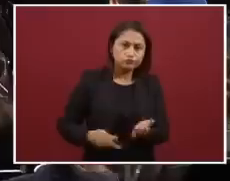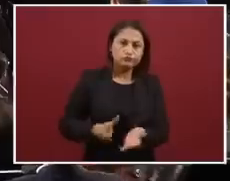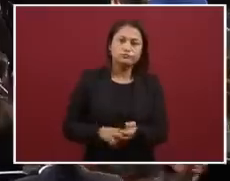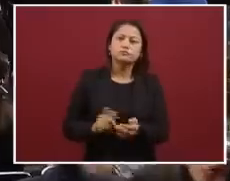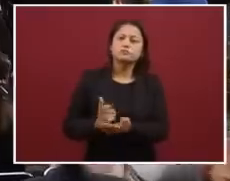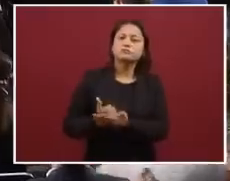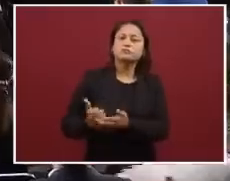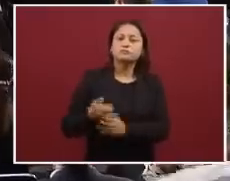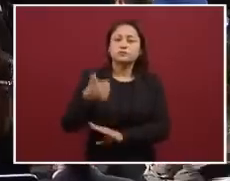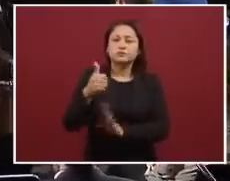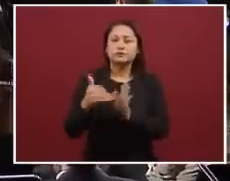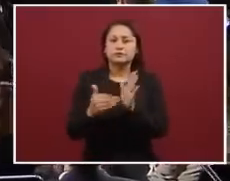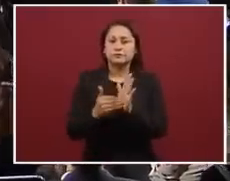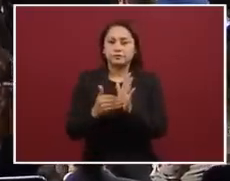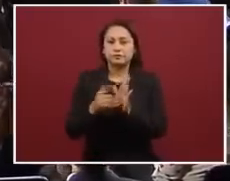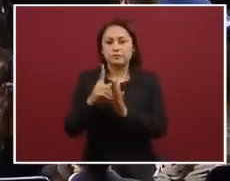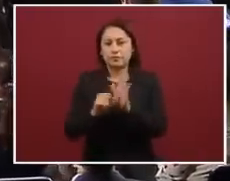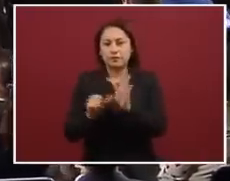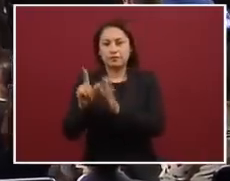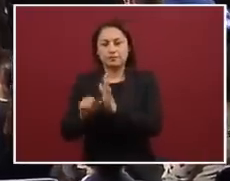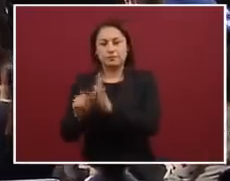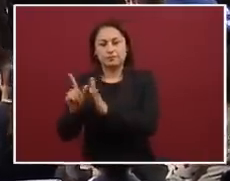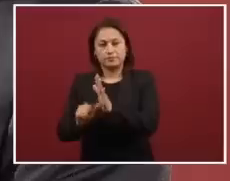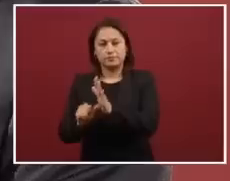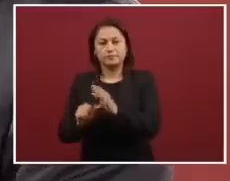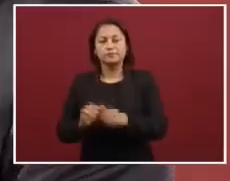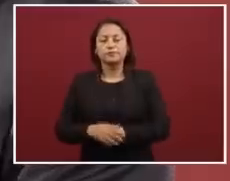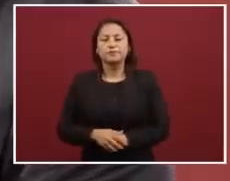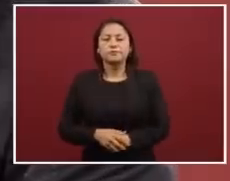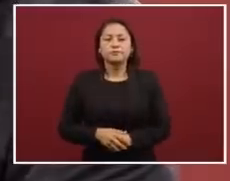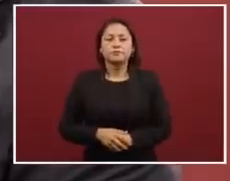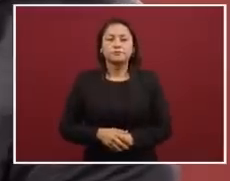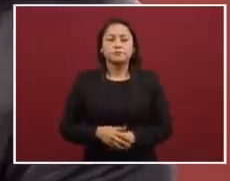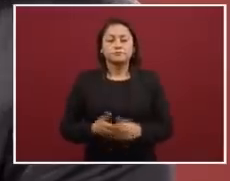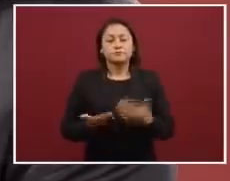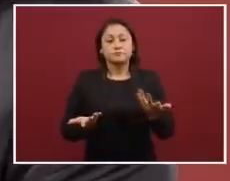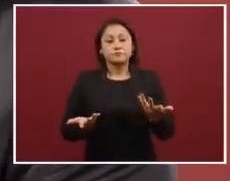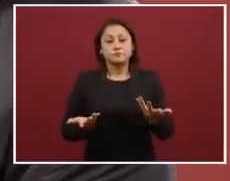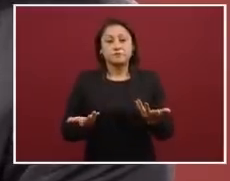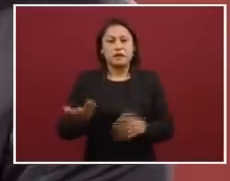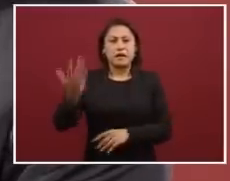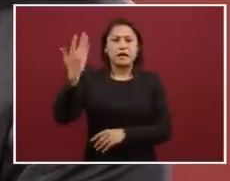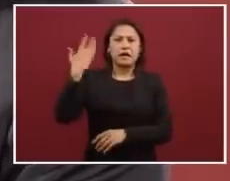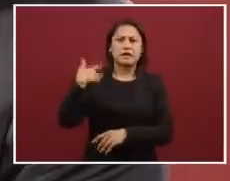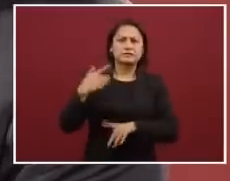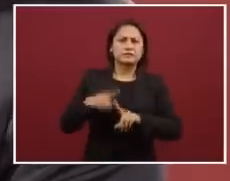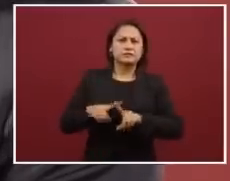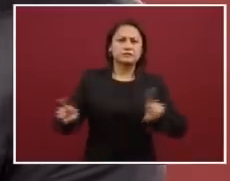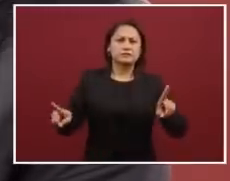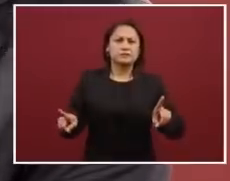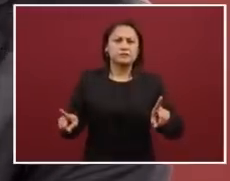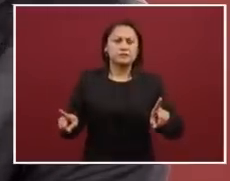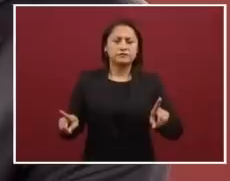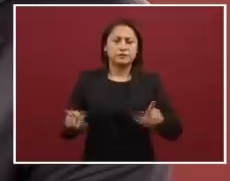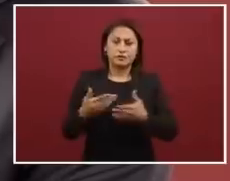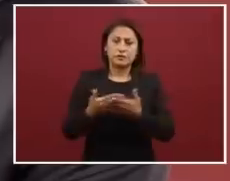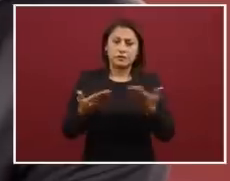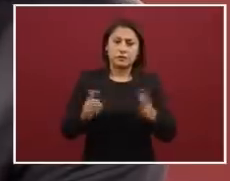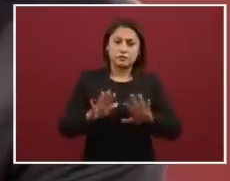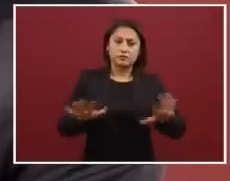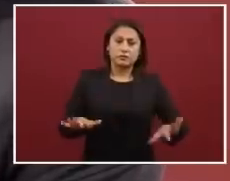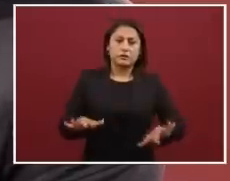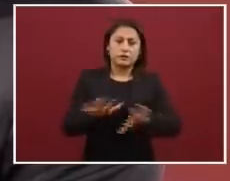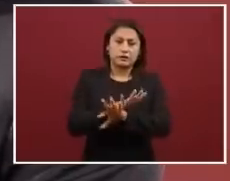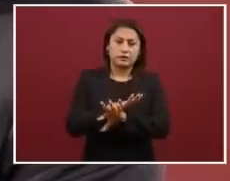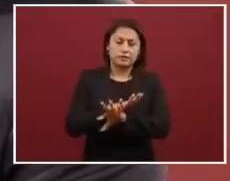6,000 pesos mensuales. Entonces, no se aceptaba antes porque el